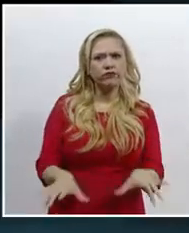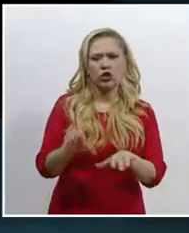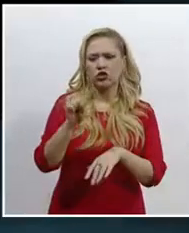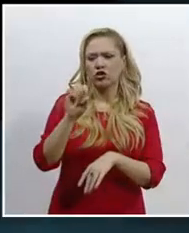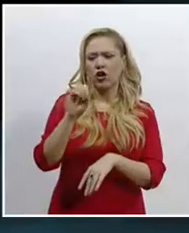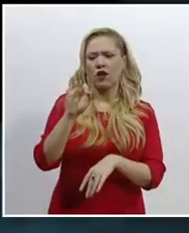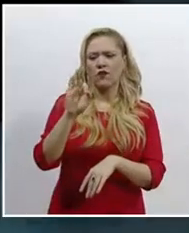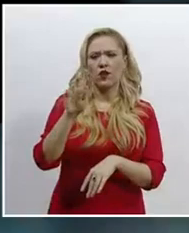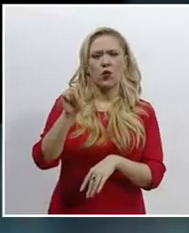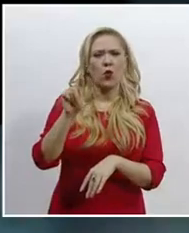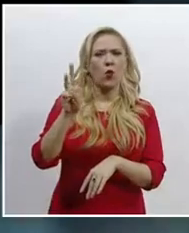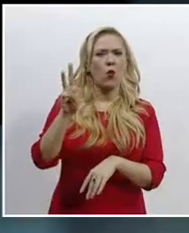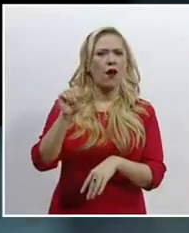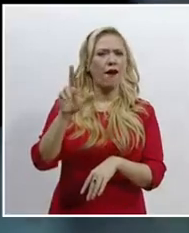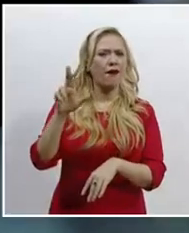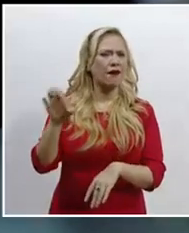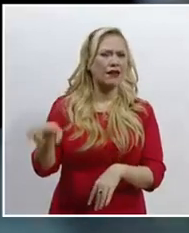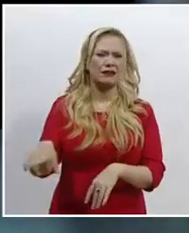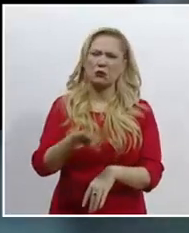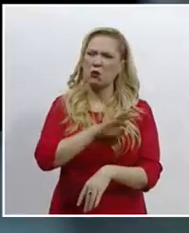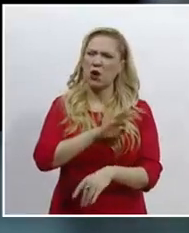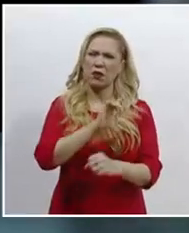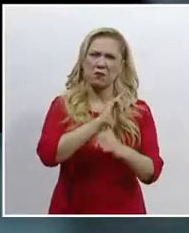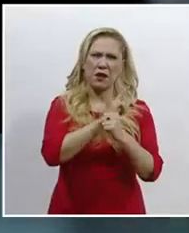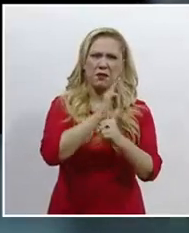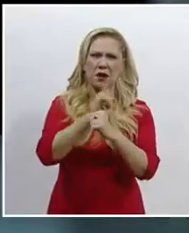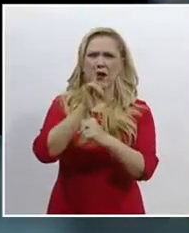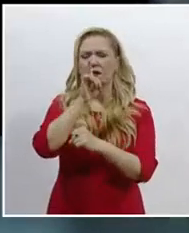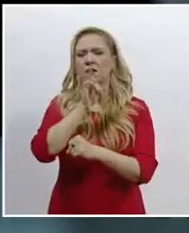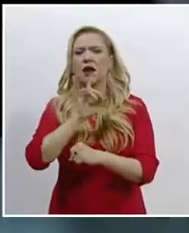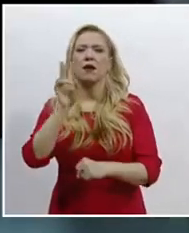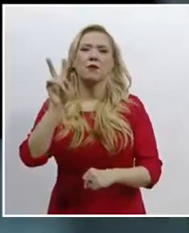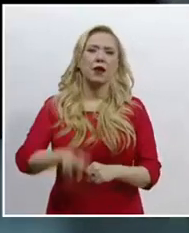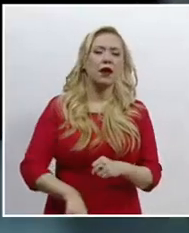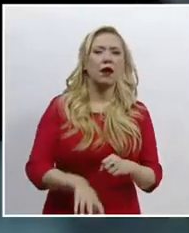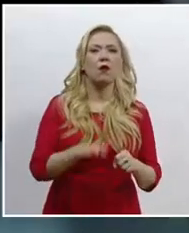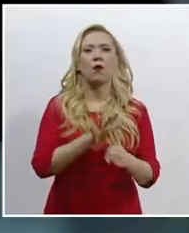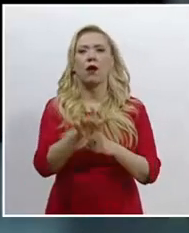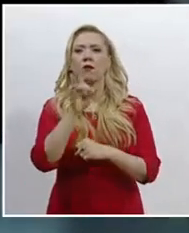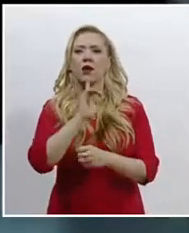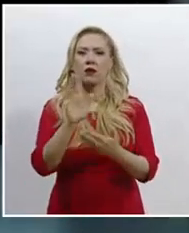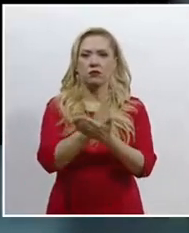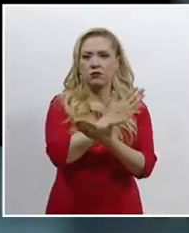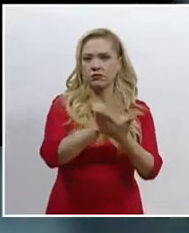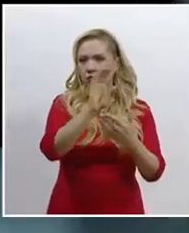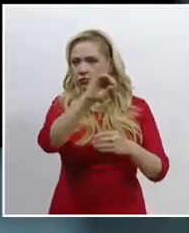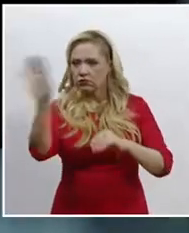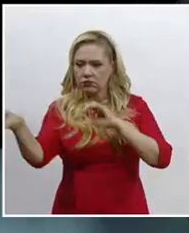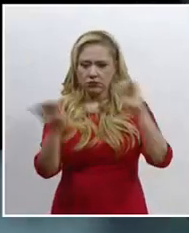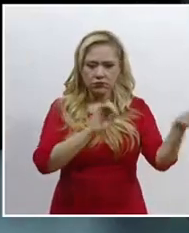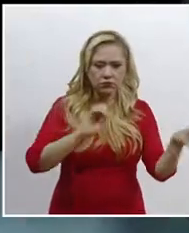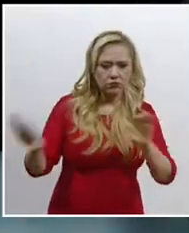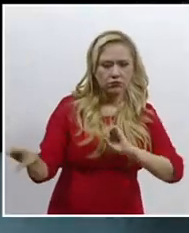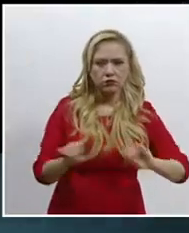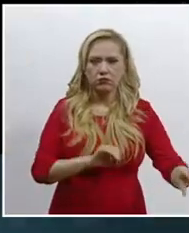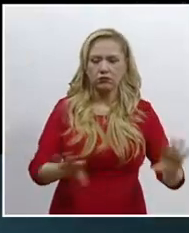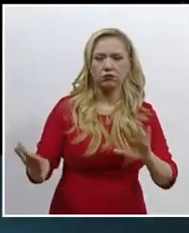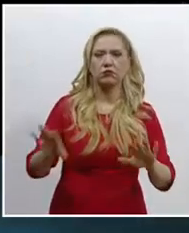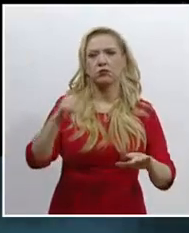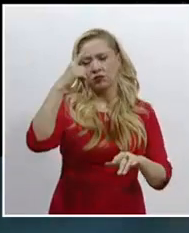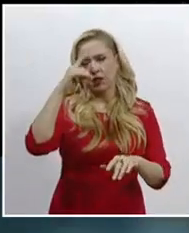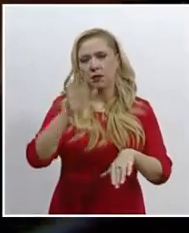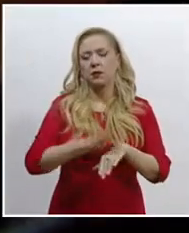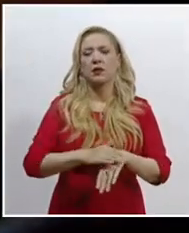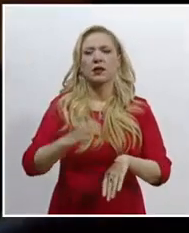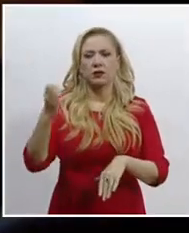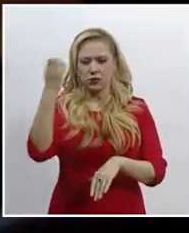identificar patrones de comportamiento y detectar información engañosa, además de clasificarla según su nivel de confiabilidad y proporcionar